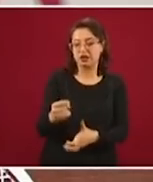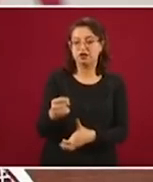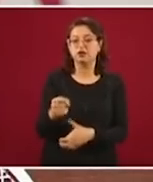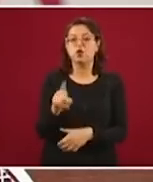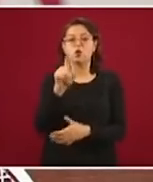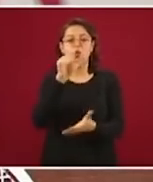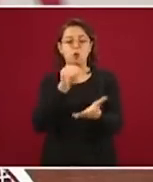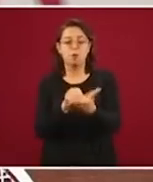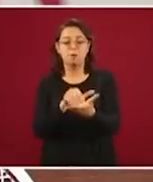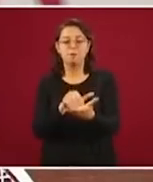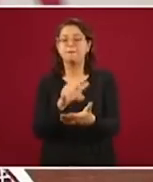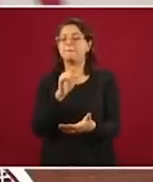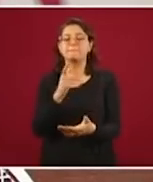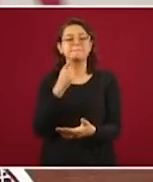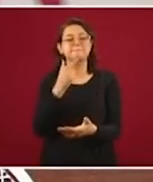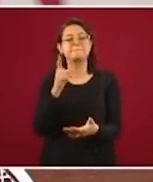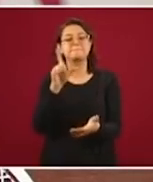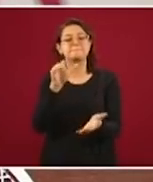cerca de